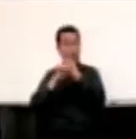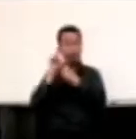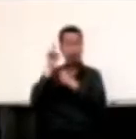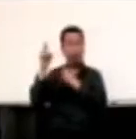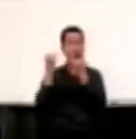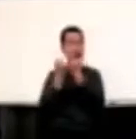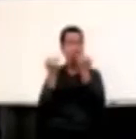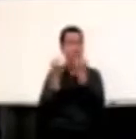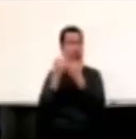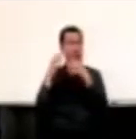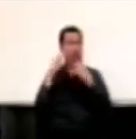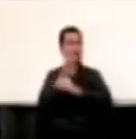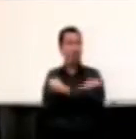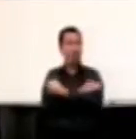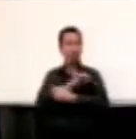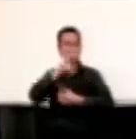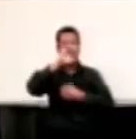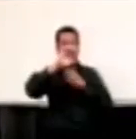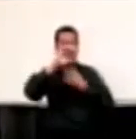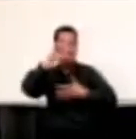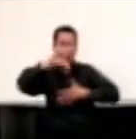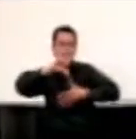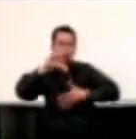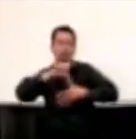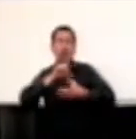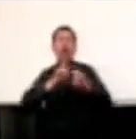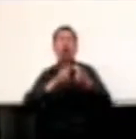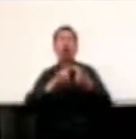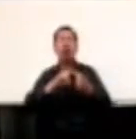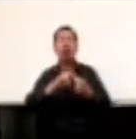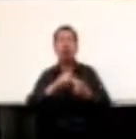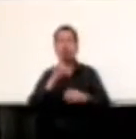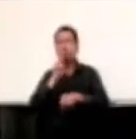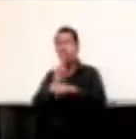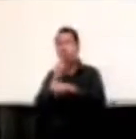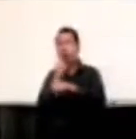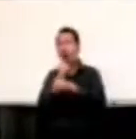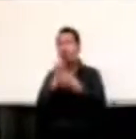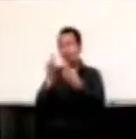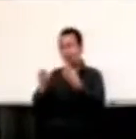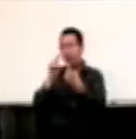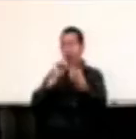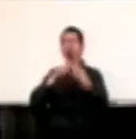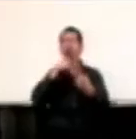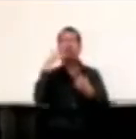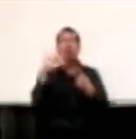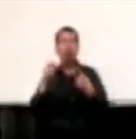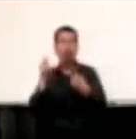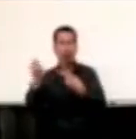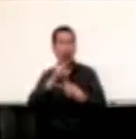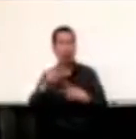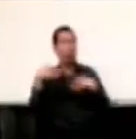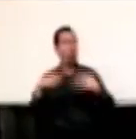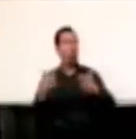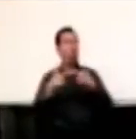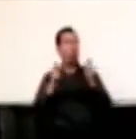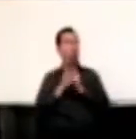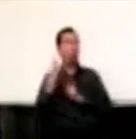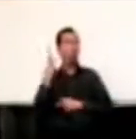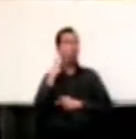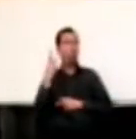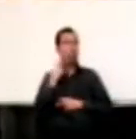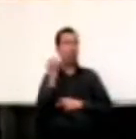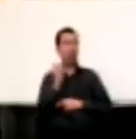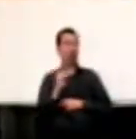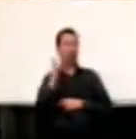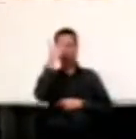América Latina, donde encontramos democracias de mayor calidad como Chile y Uruguay, que han logrado consolidar sistemas de partidos más estables que las